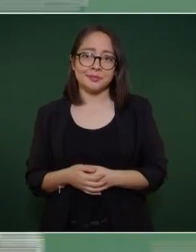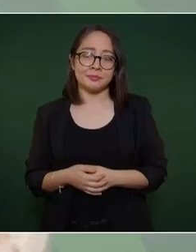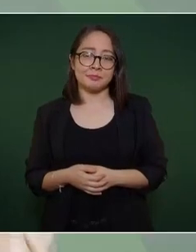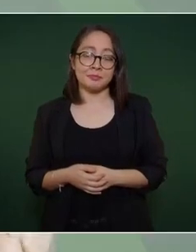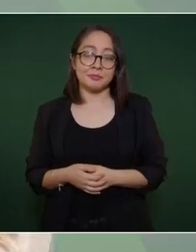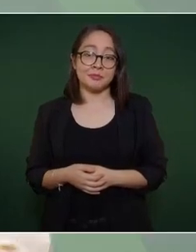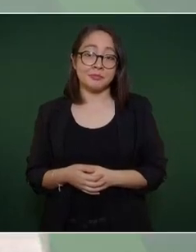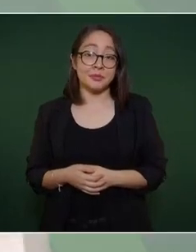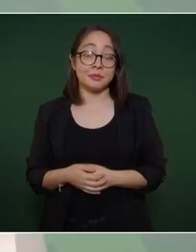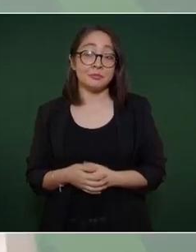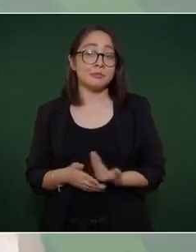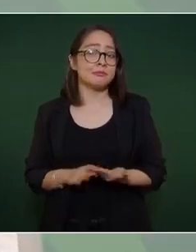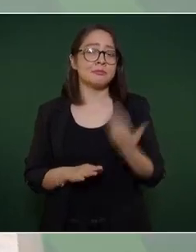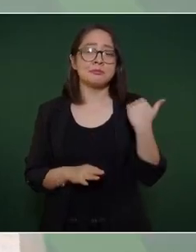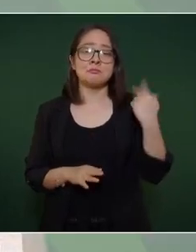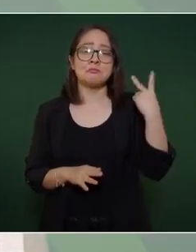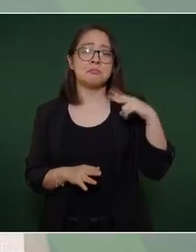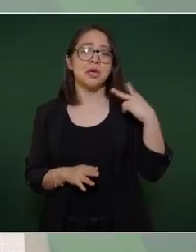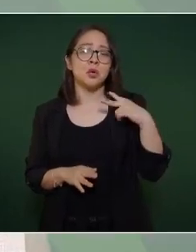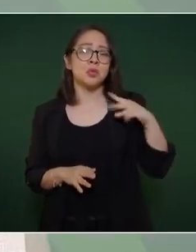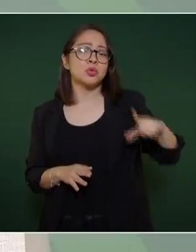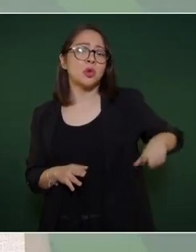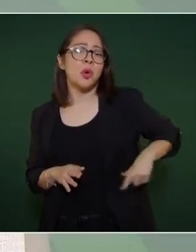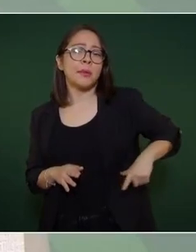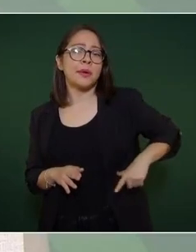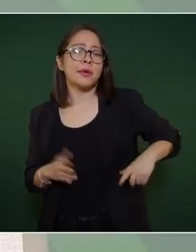¿Qué hacían los gobernadores?